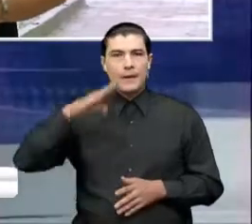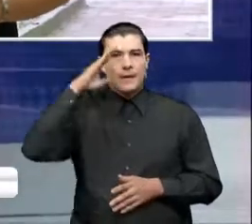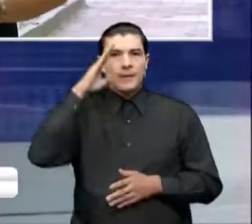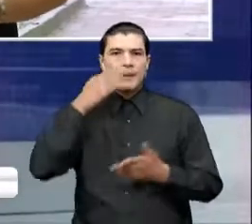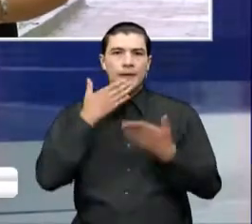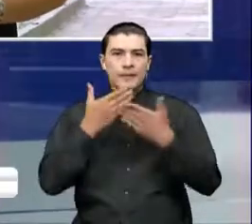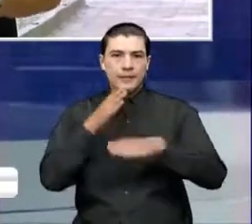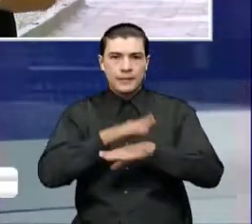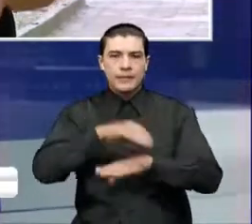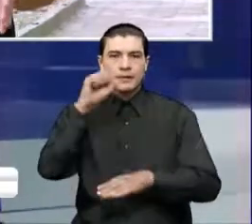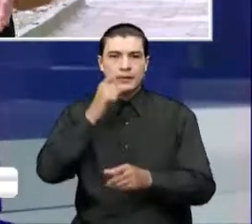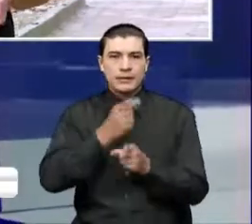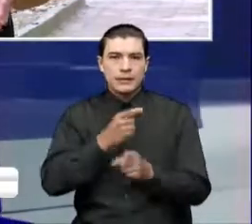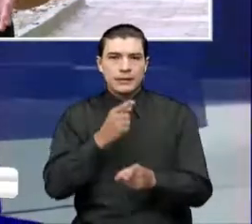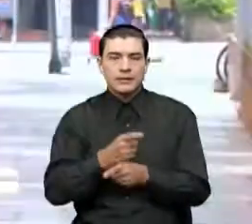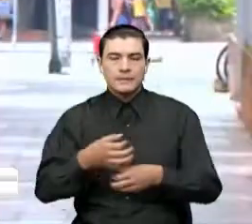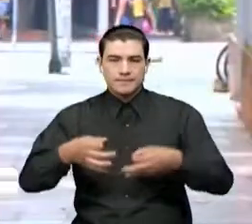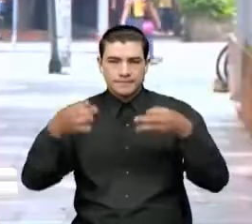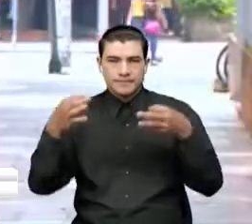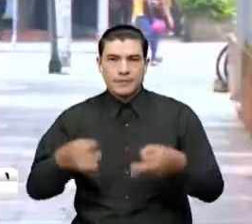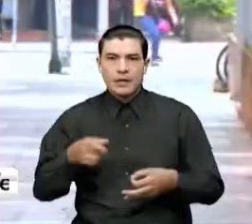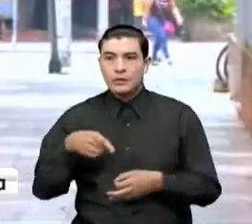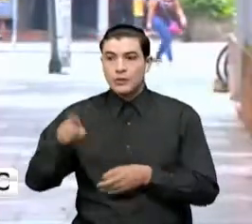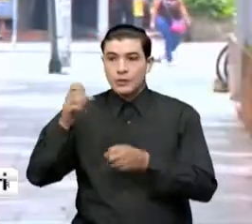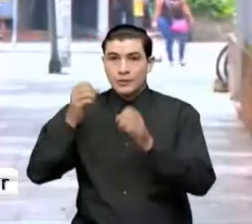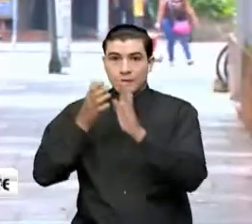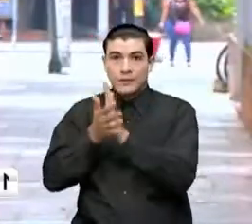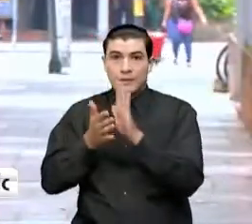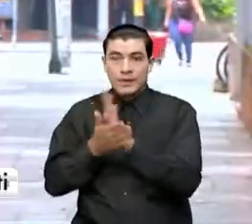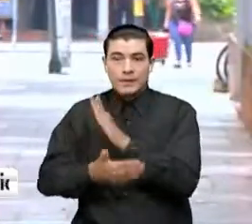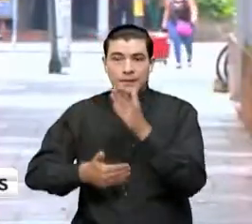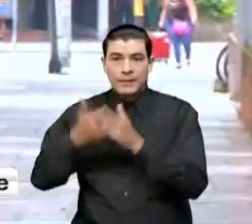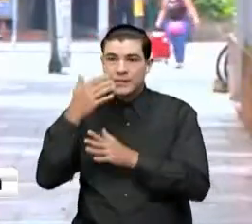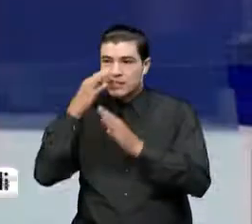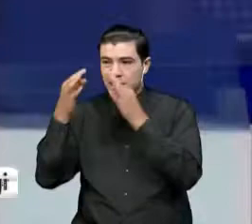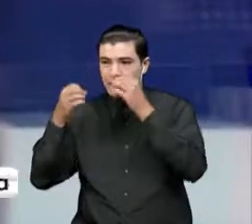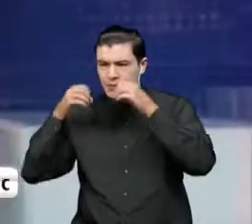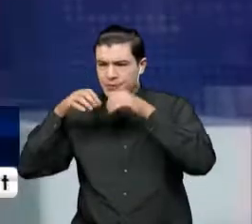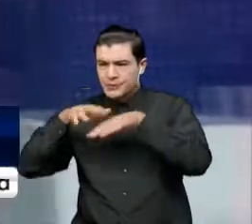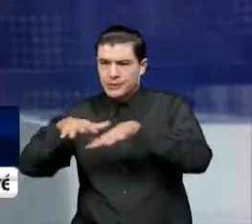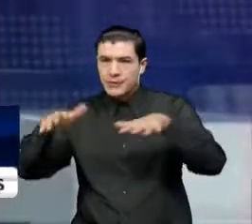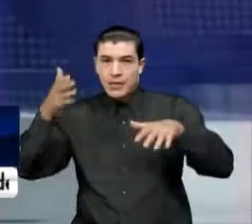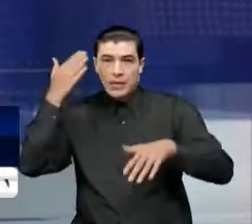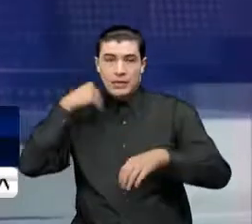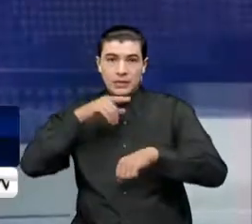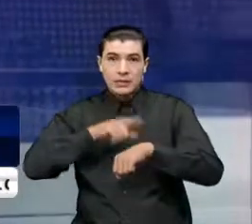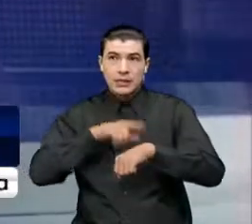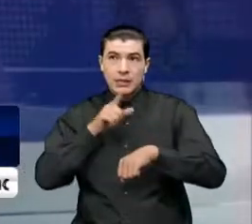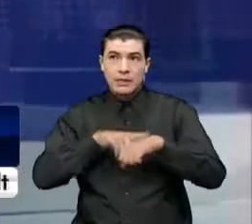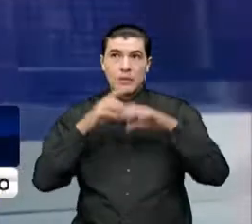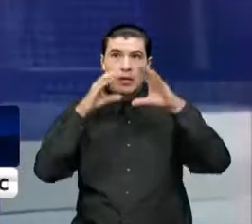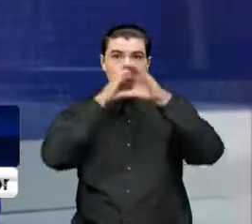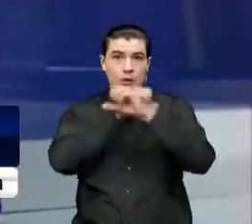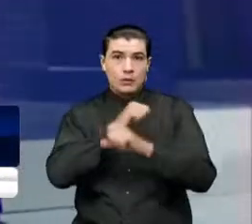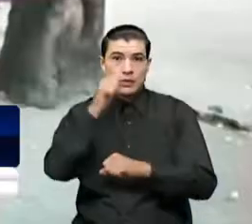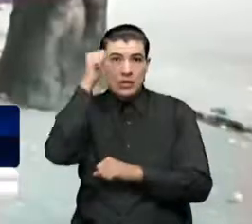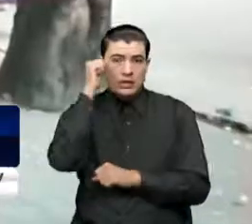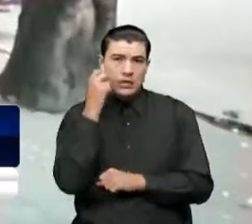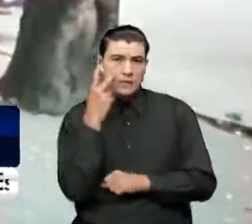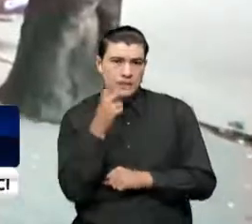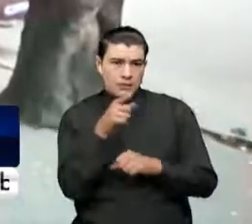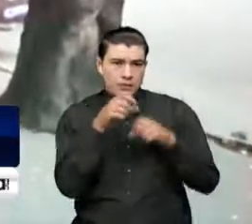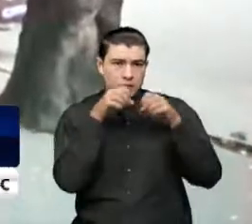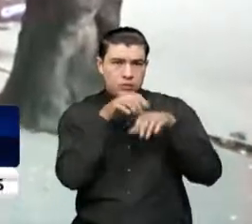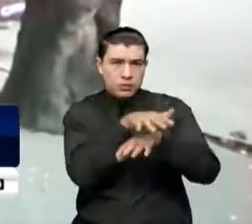compañeros y televidentes pues efectivamente esta información empezó a circular en las redes sociales de horas de la noche de ayer donde se dirige